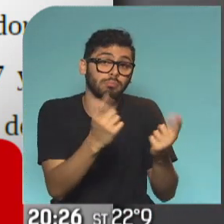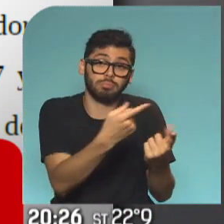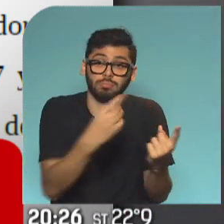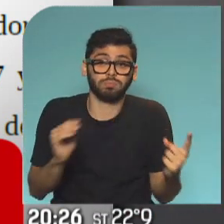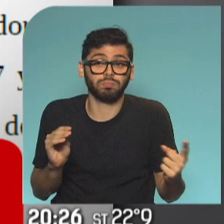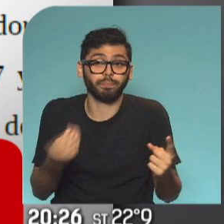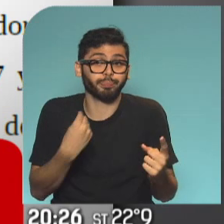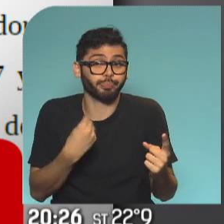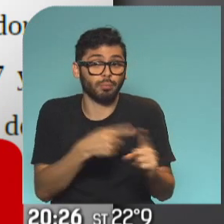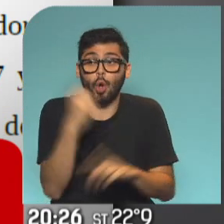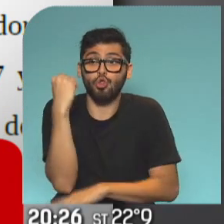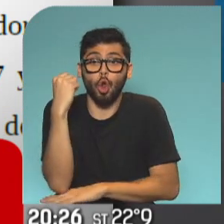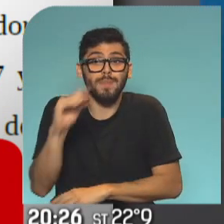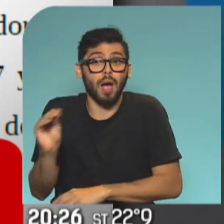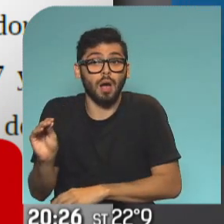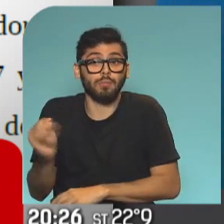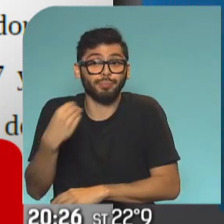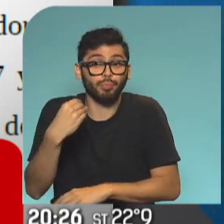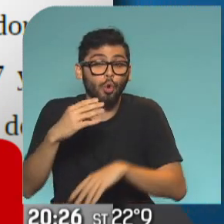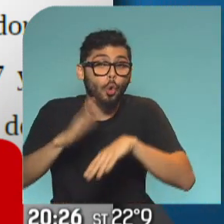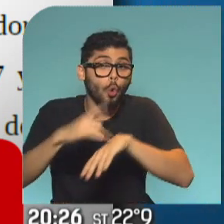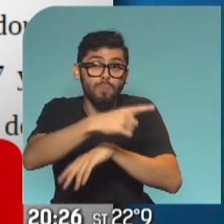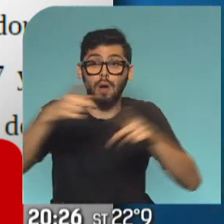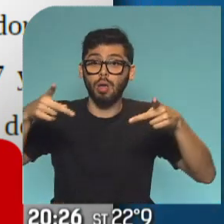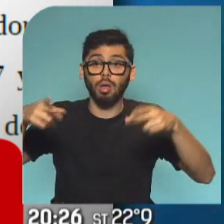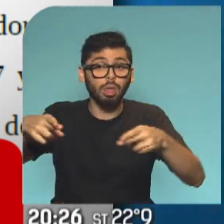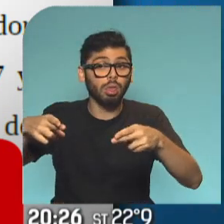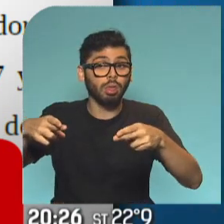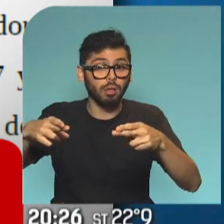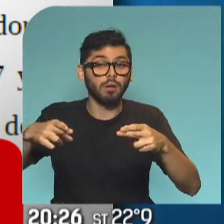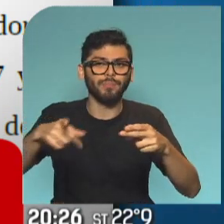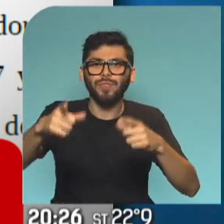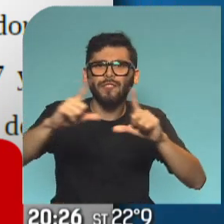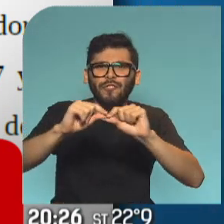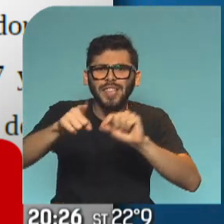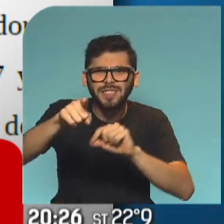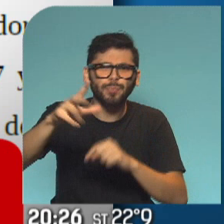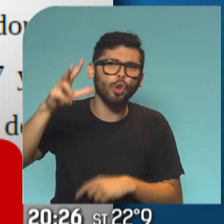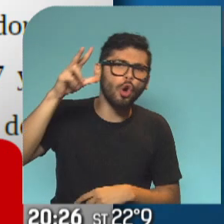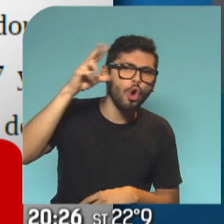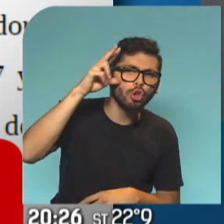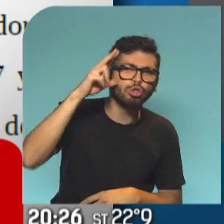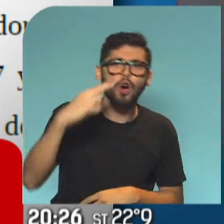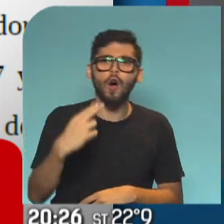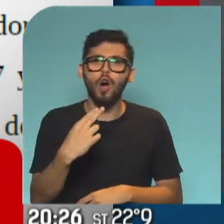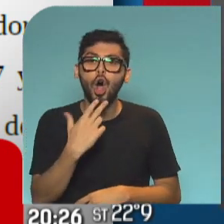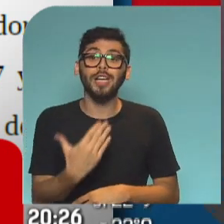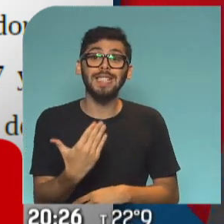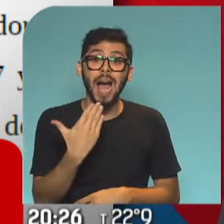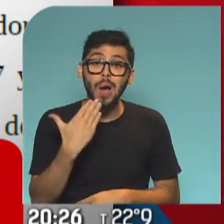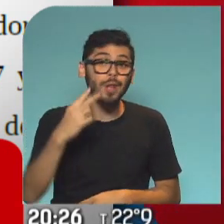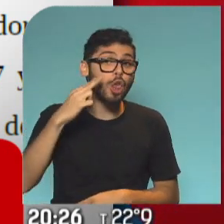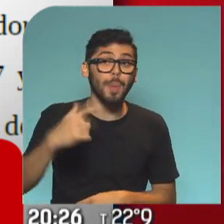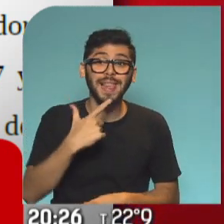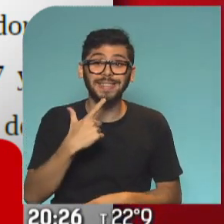por el perjuicio económico causado a partir de ese corte de los finalistas la fecha entre el 8 y el 11 de abril de 2017